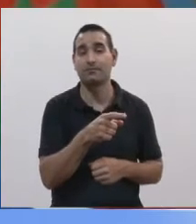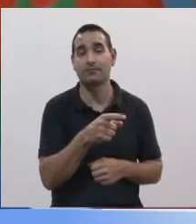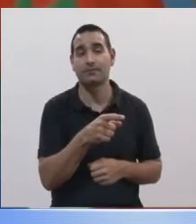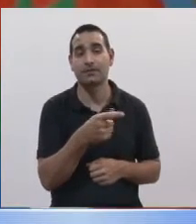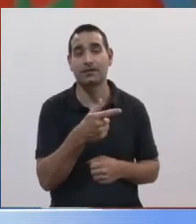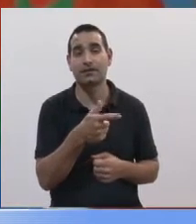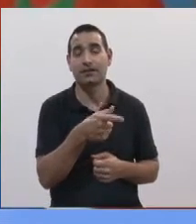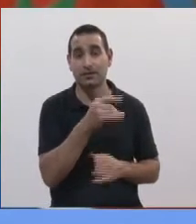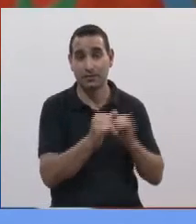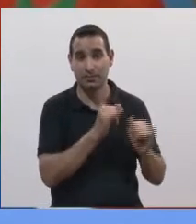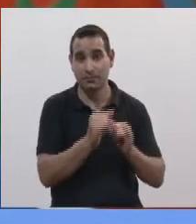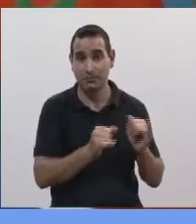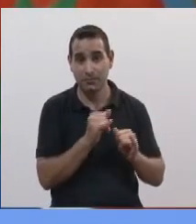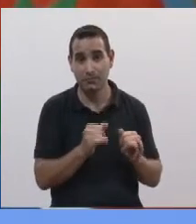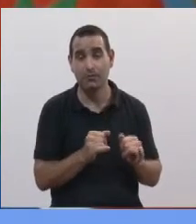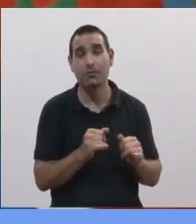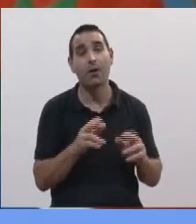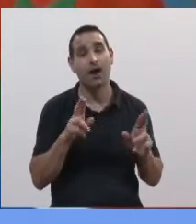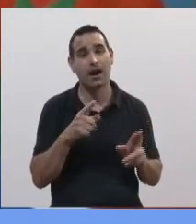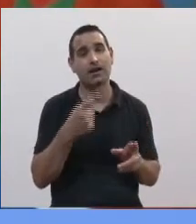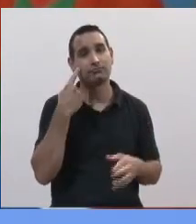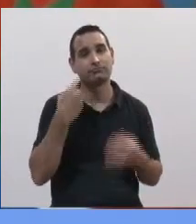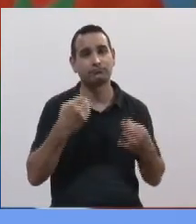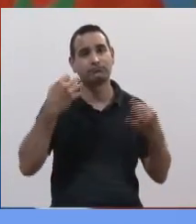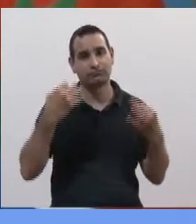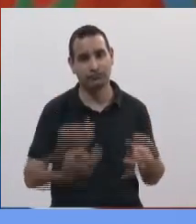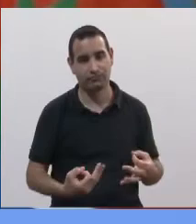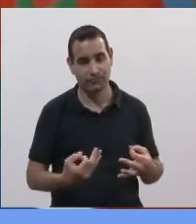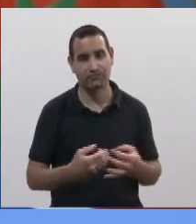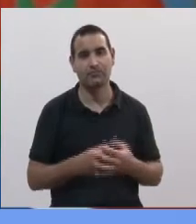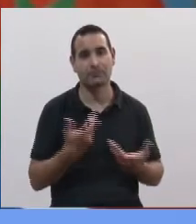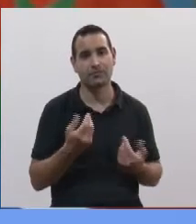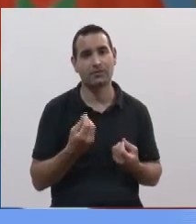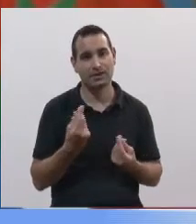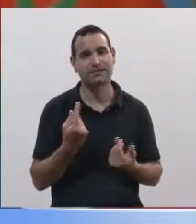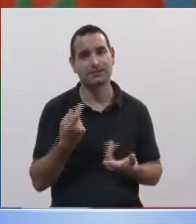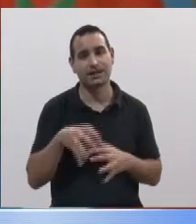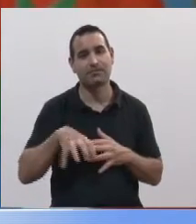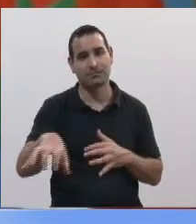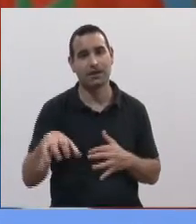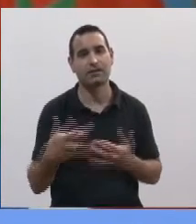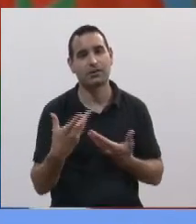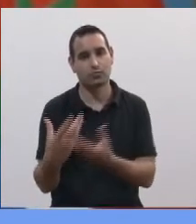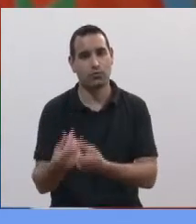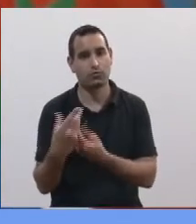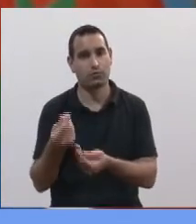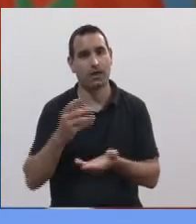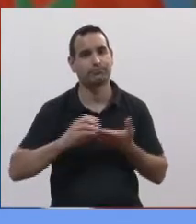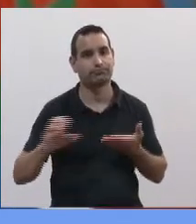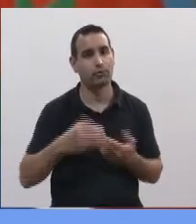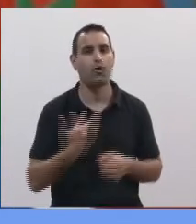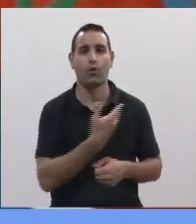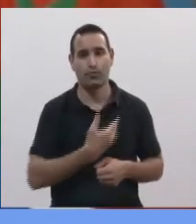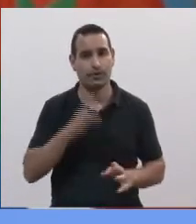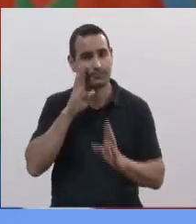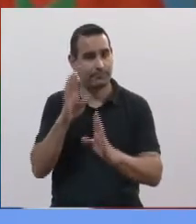que se está haciendo y sea un derrame sobre este sector que necesita del acompañamiento del Estado